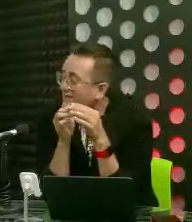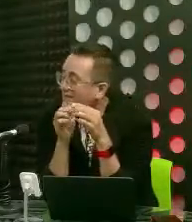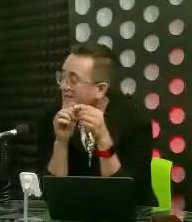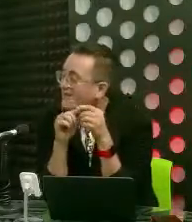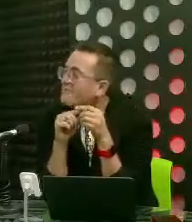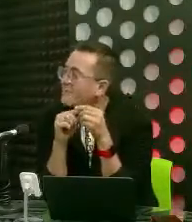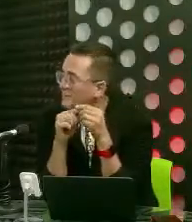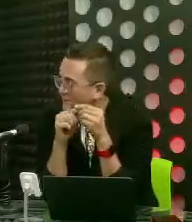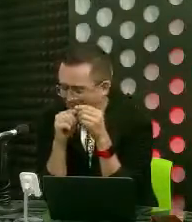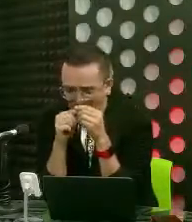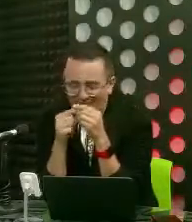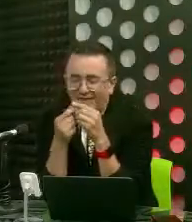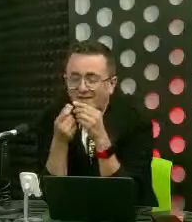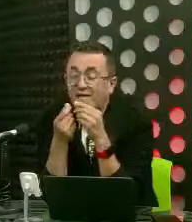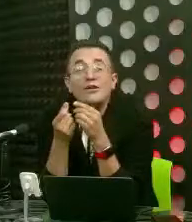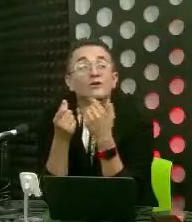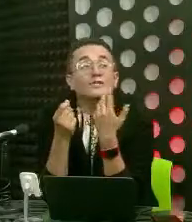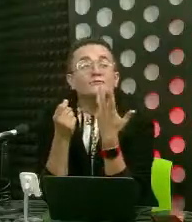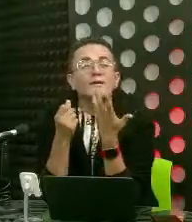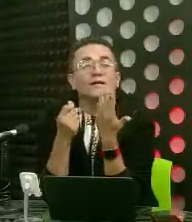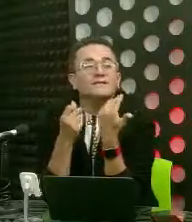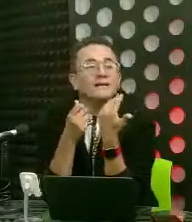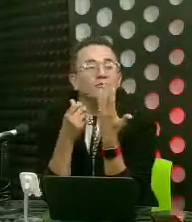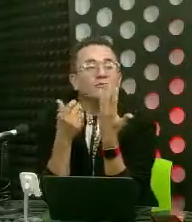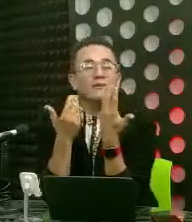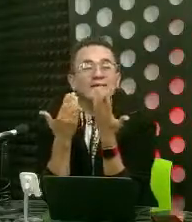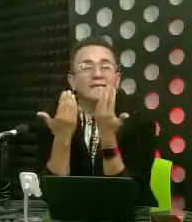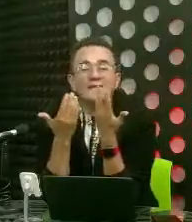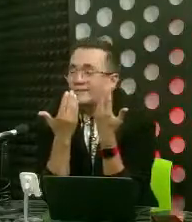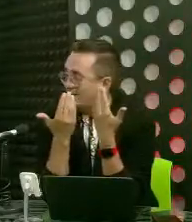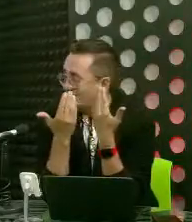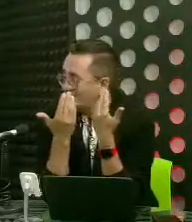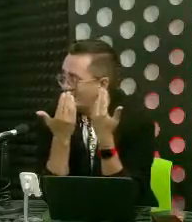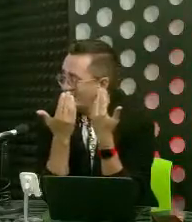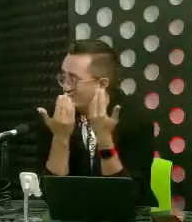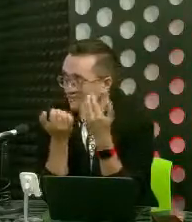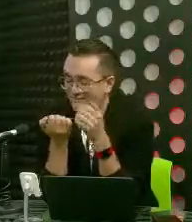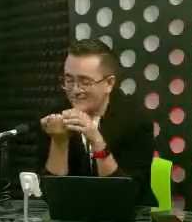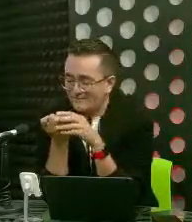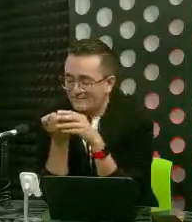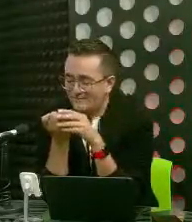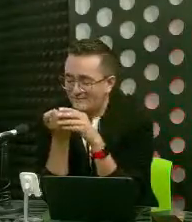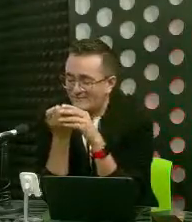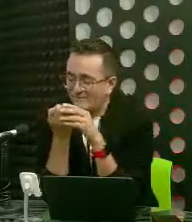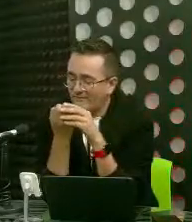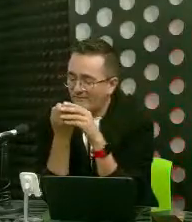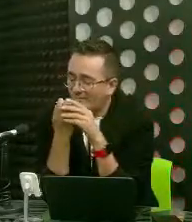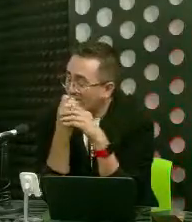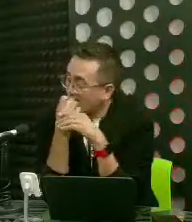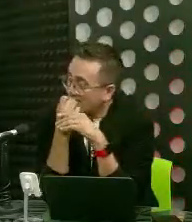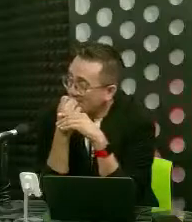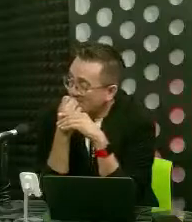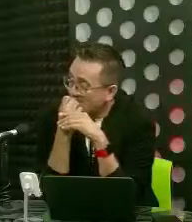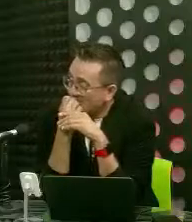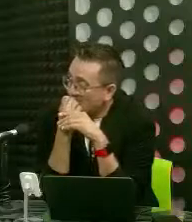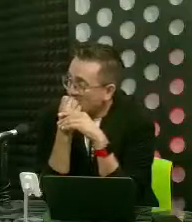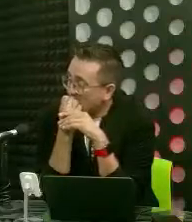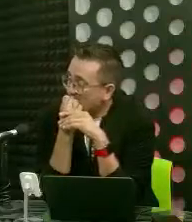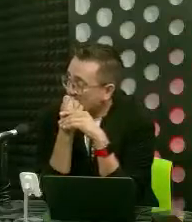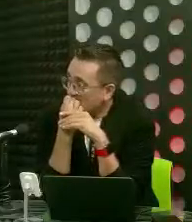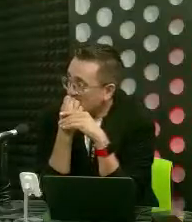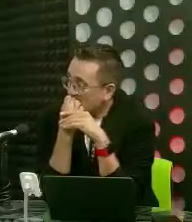la ideología, pero... Vamos a respetarla. ¿Los escuincles qué culpa tienen? Recuerda que los hijos son el reflejo de los